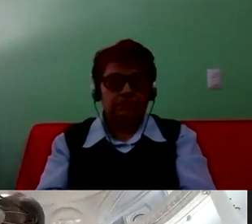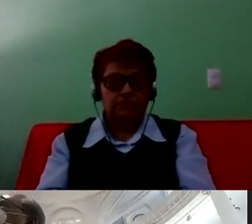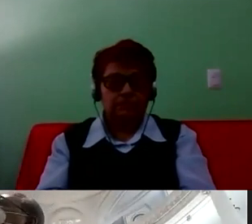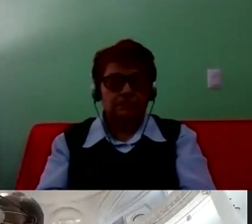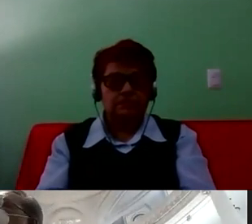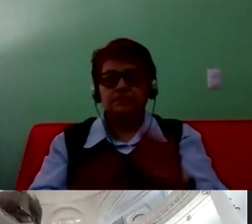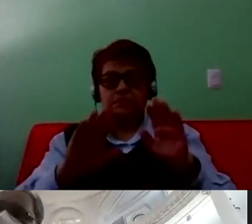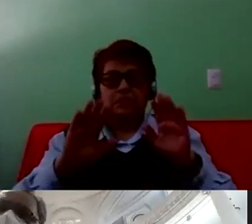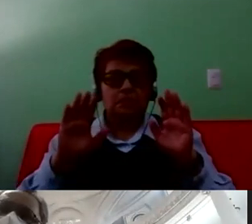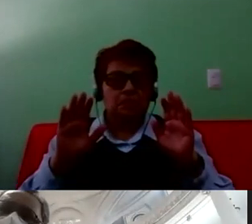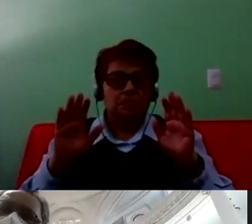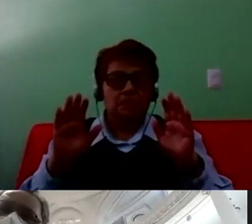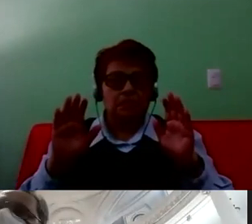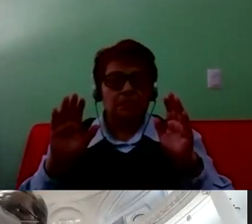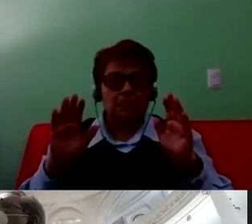Parece que no.